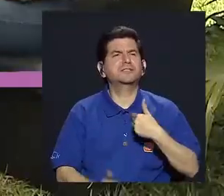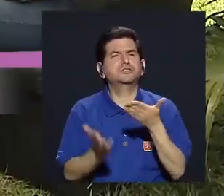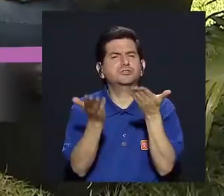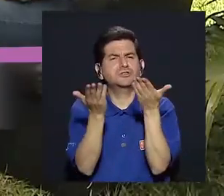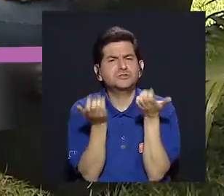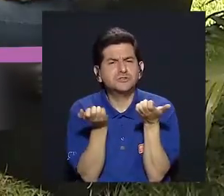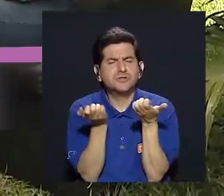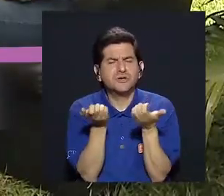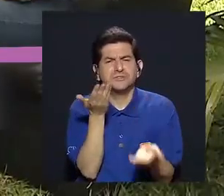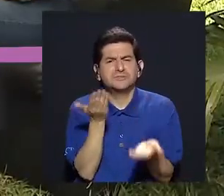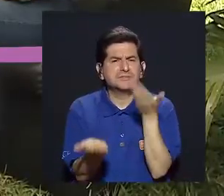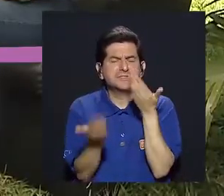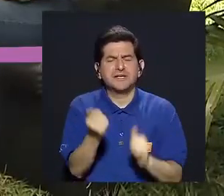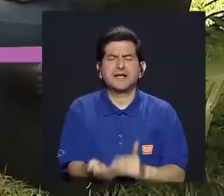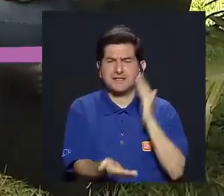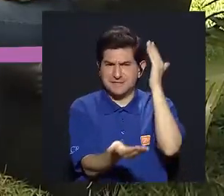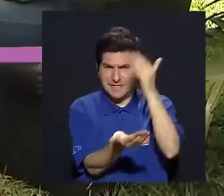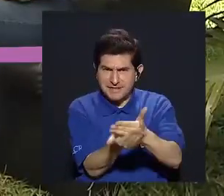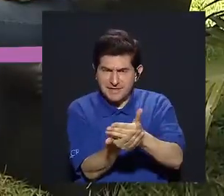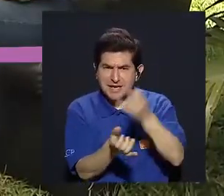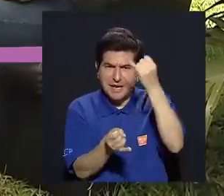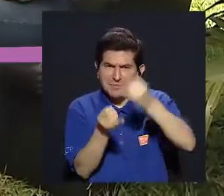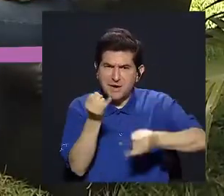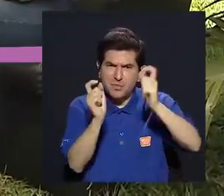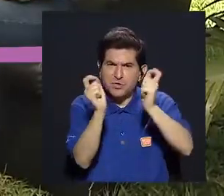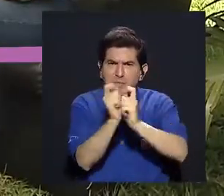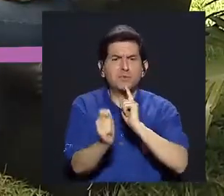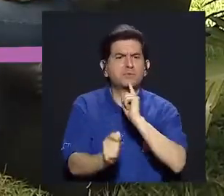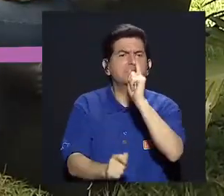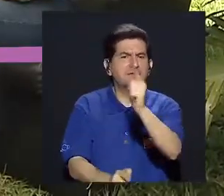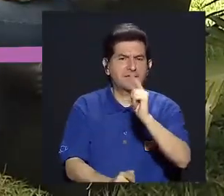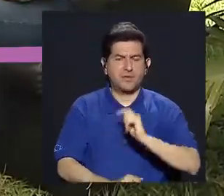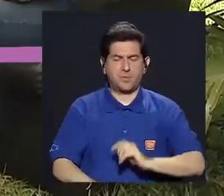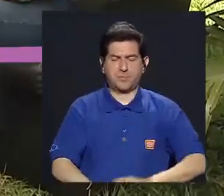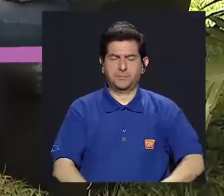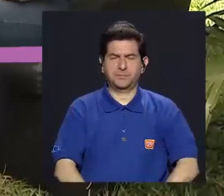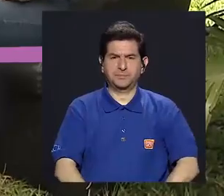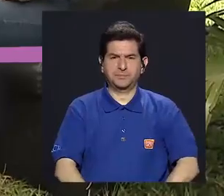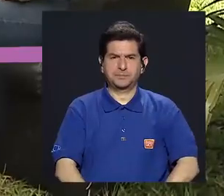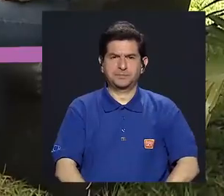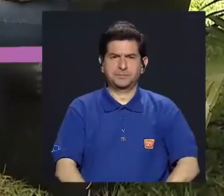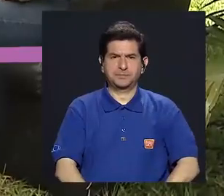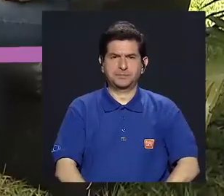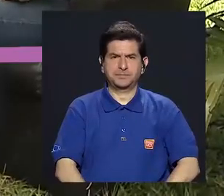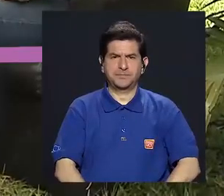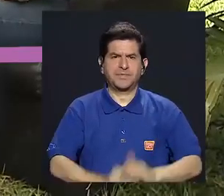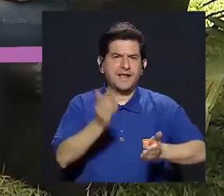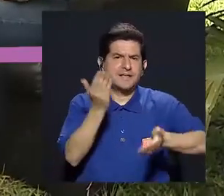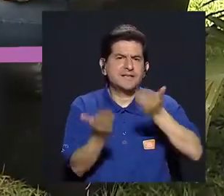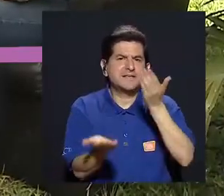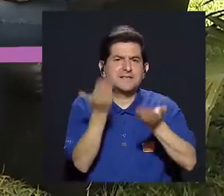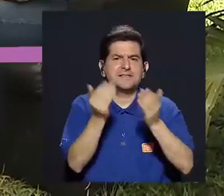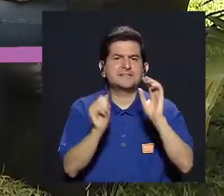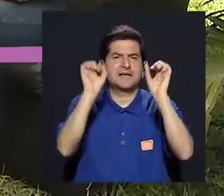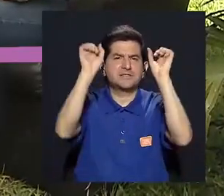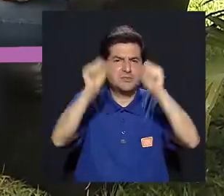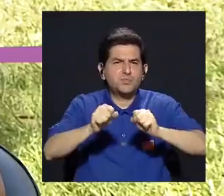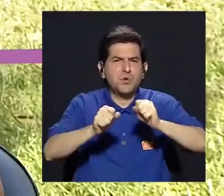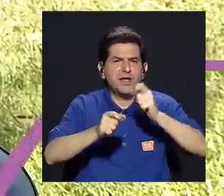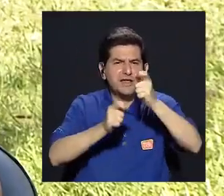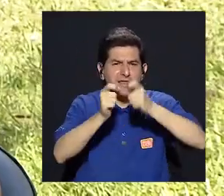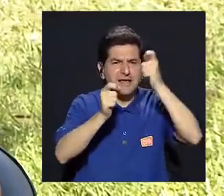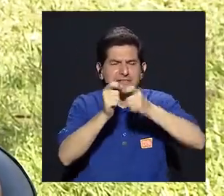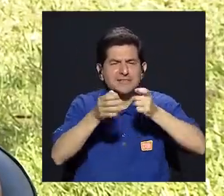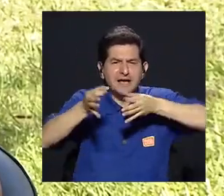yo quisiera de tenerme ahí en esa última parte según mencionó y tal vez si pudiera